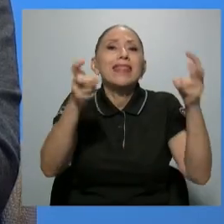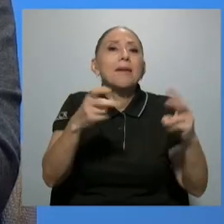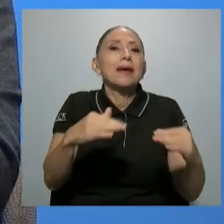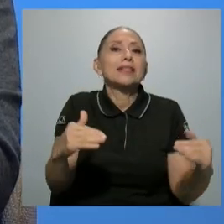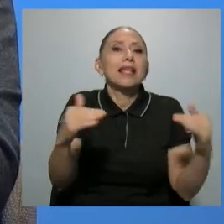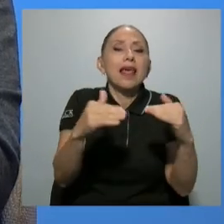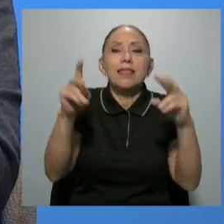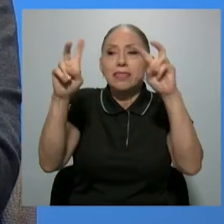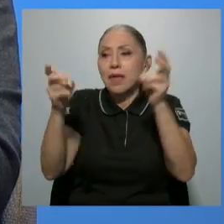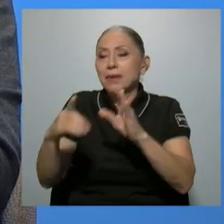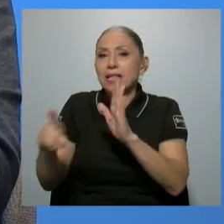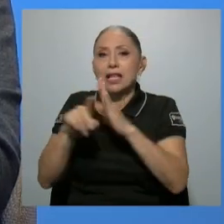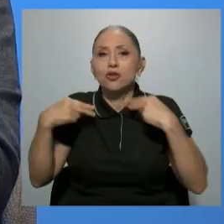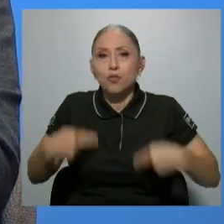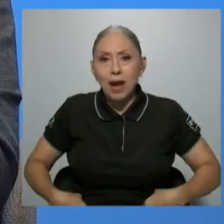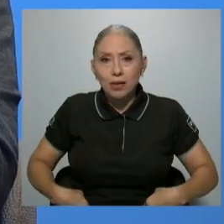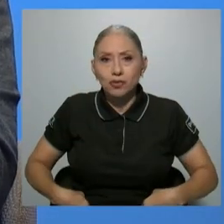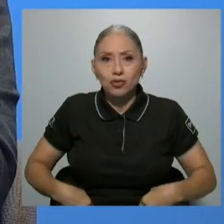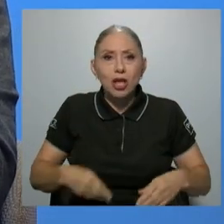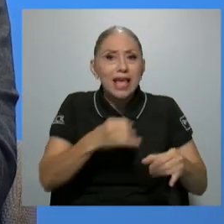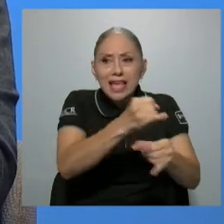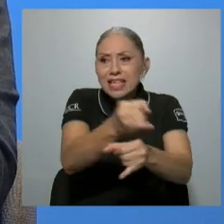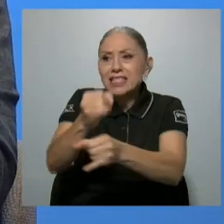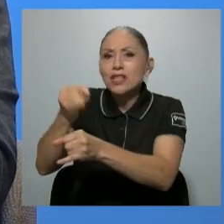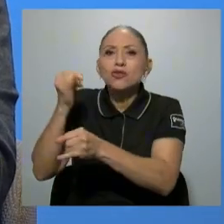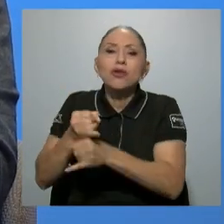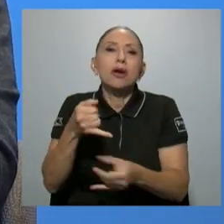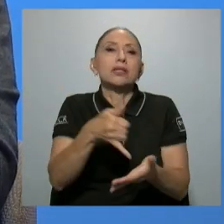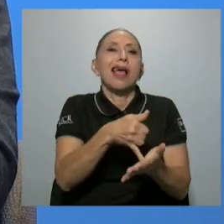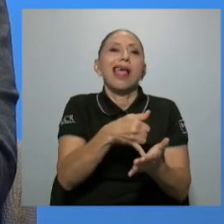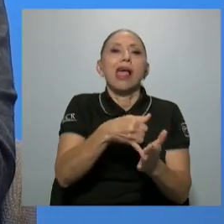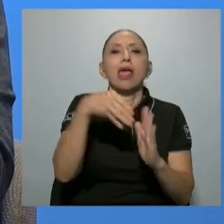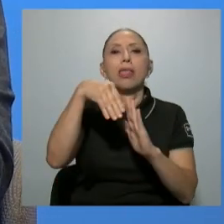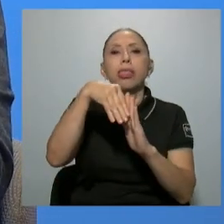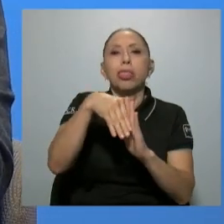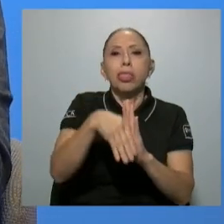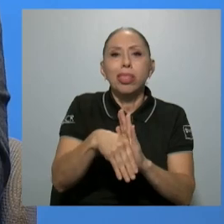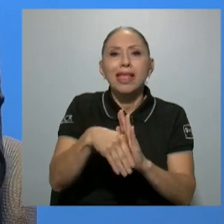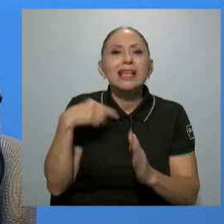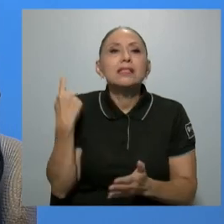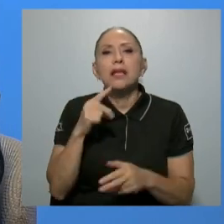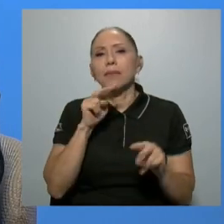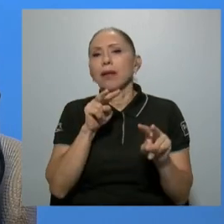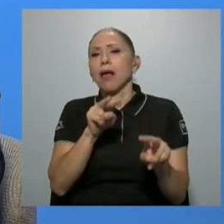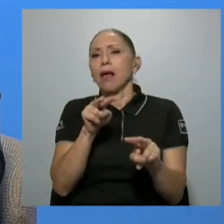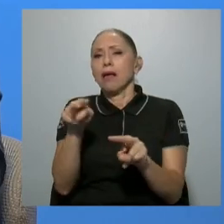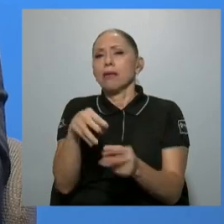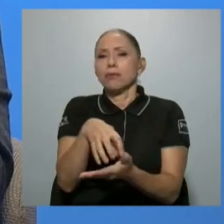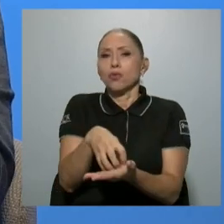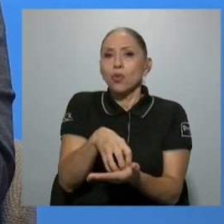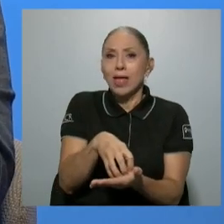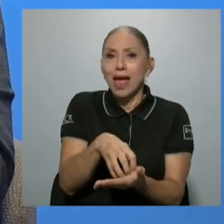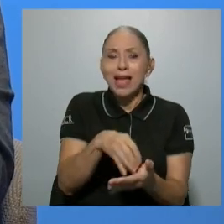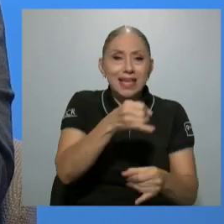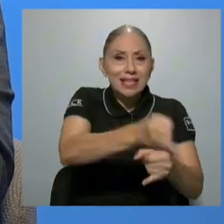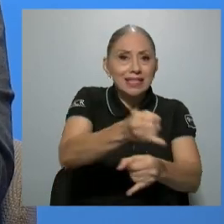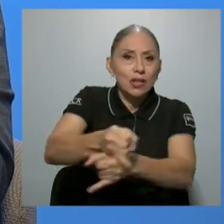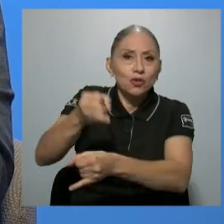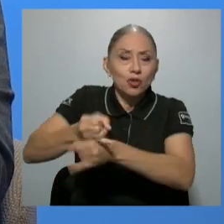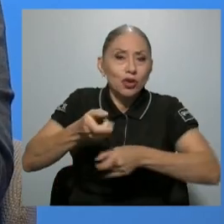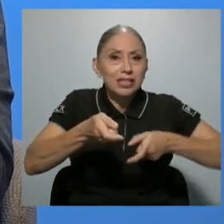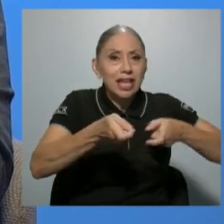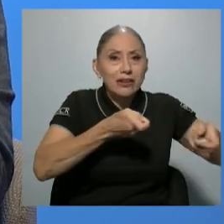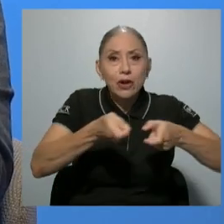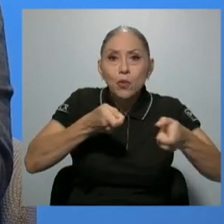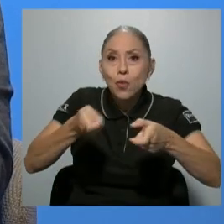general, el deterioro de las instituciones, el estar permanentemente poniendo en duda las instituciones que regulan básicamente o que permiten la convivencia